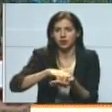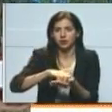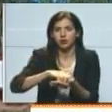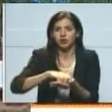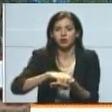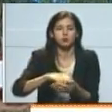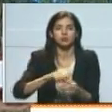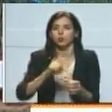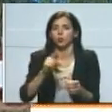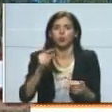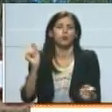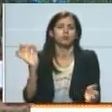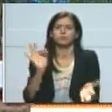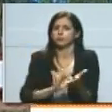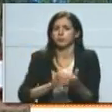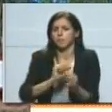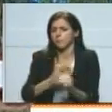expansivas.